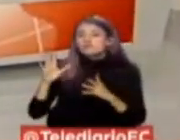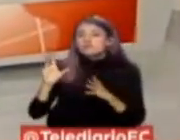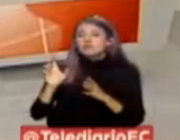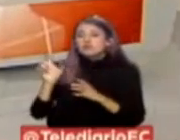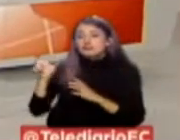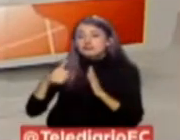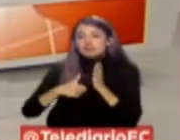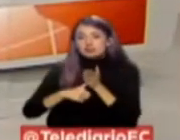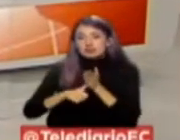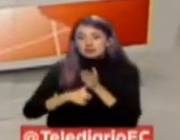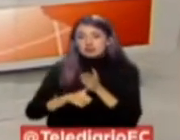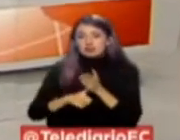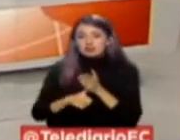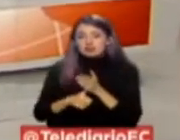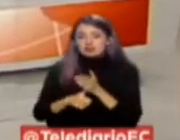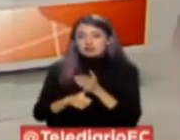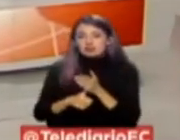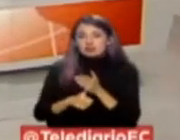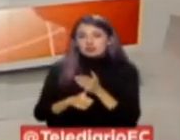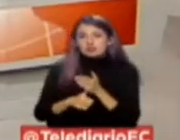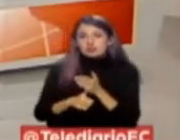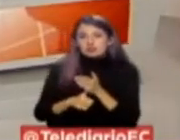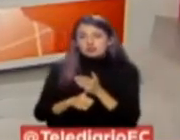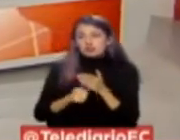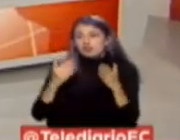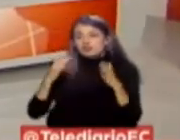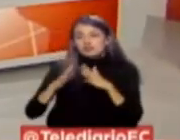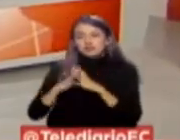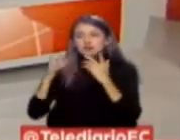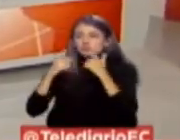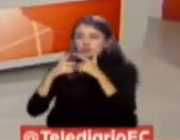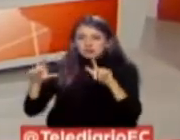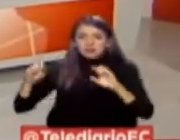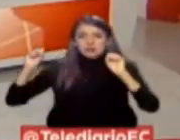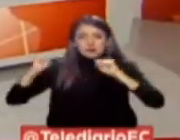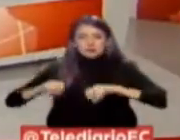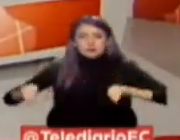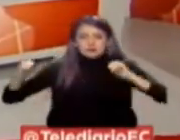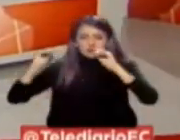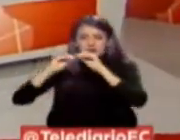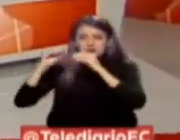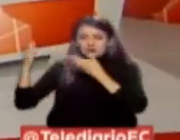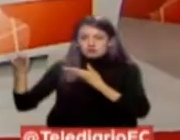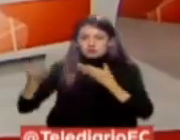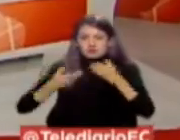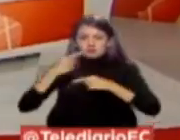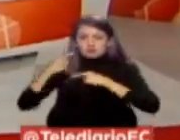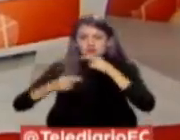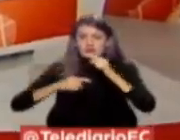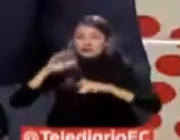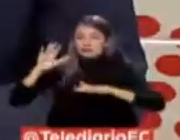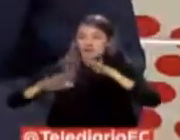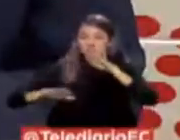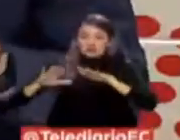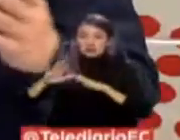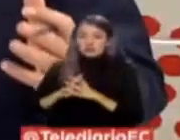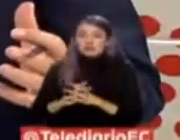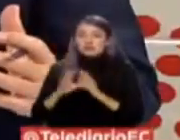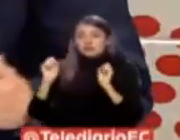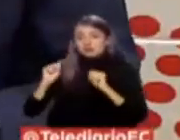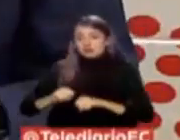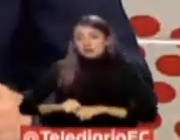Esta laxitud, esta flexibilidad en la aplicación de las normas de inmigración, de alguna manera también